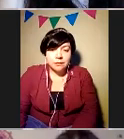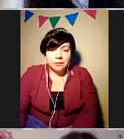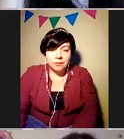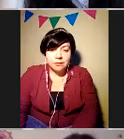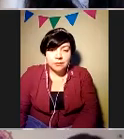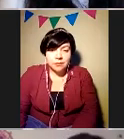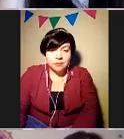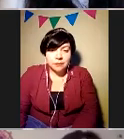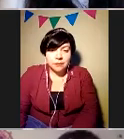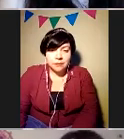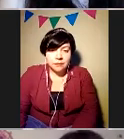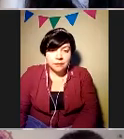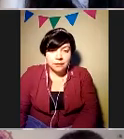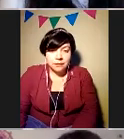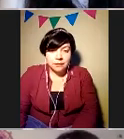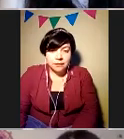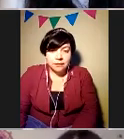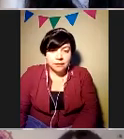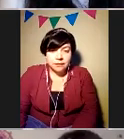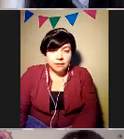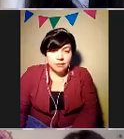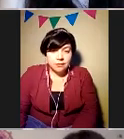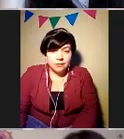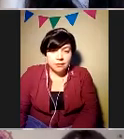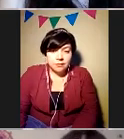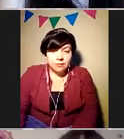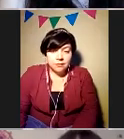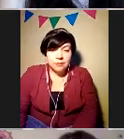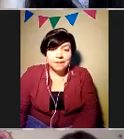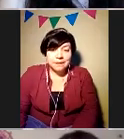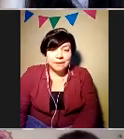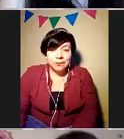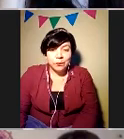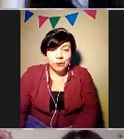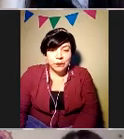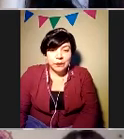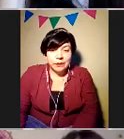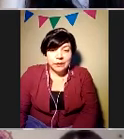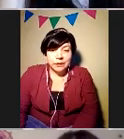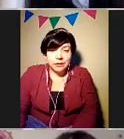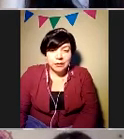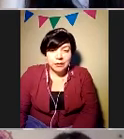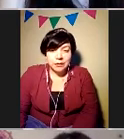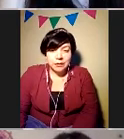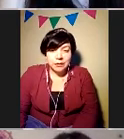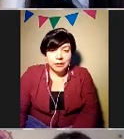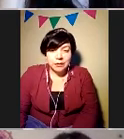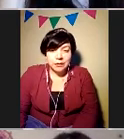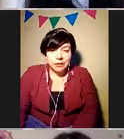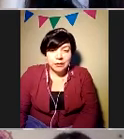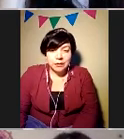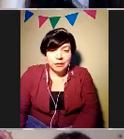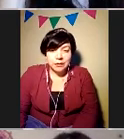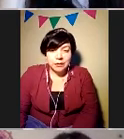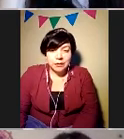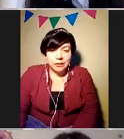mascarillas. Dice, ellas no salen, no van a su familia, ellas están aquí puertas adentro, aquí nosotros le damos de comer, le traemos todo, y es